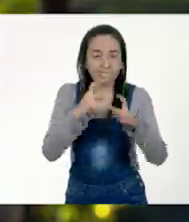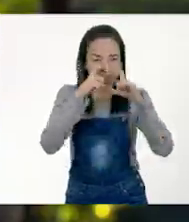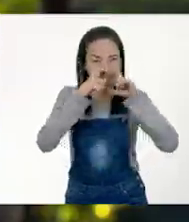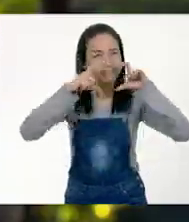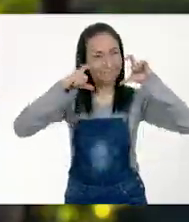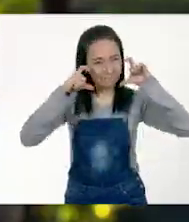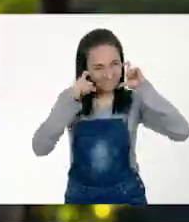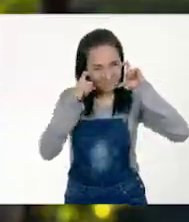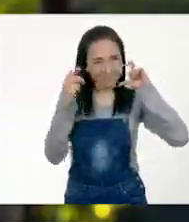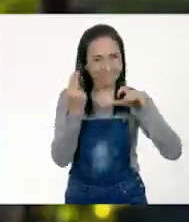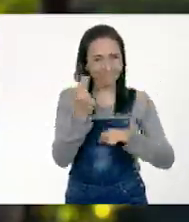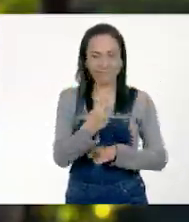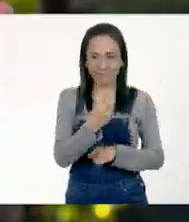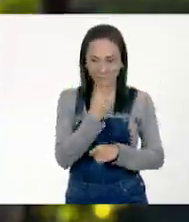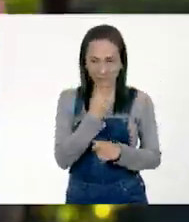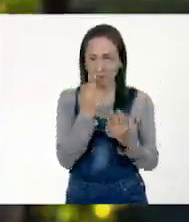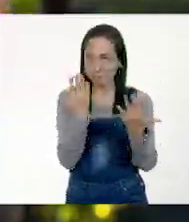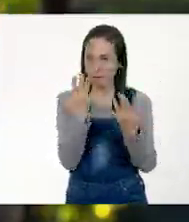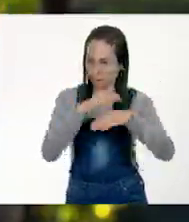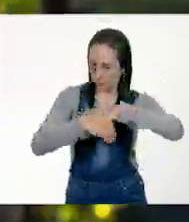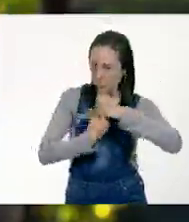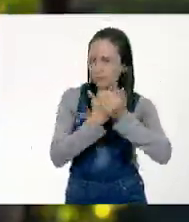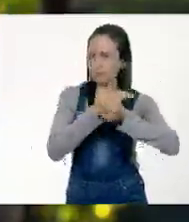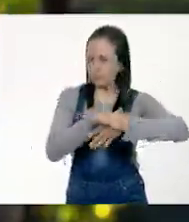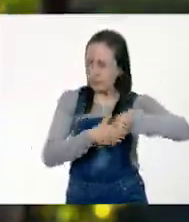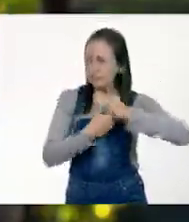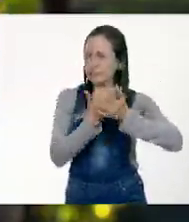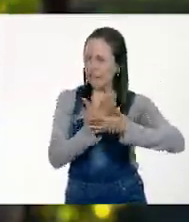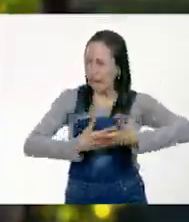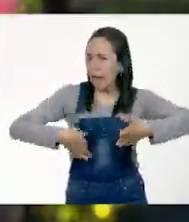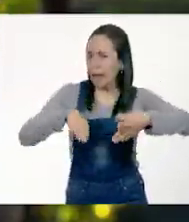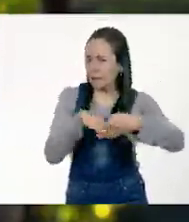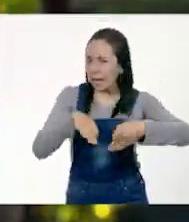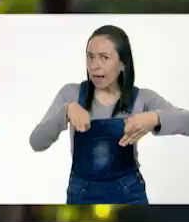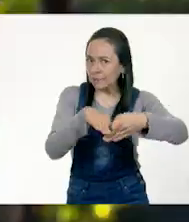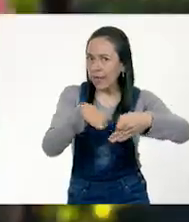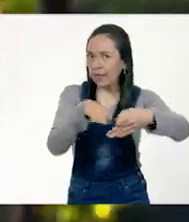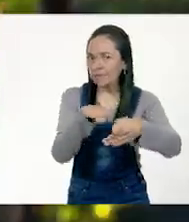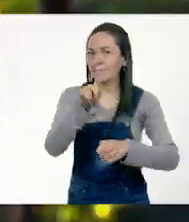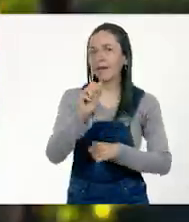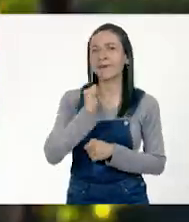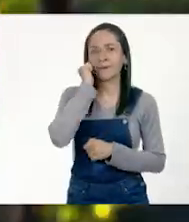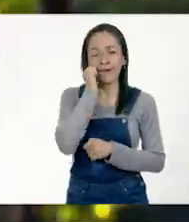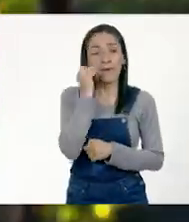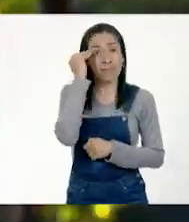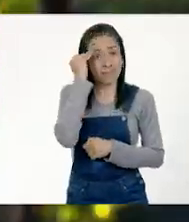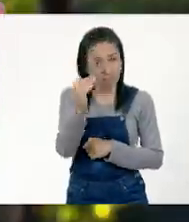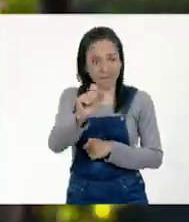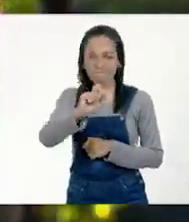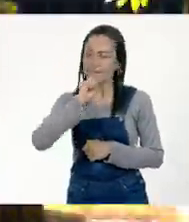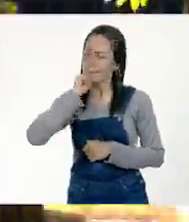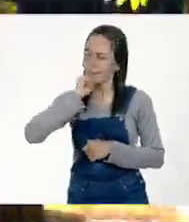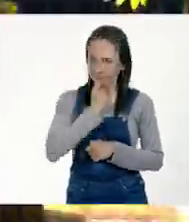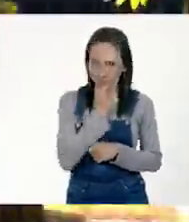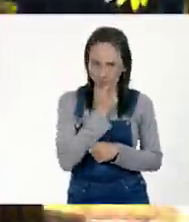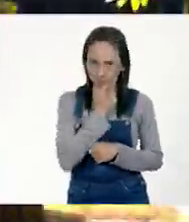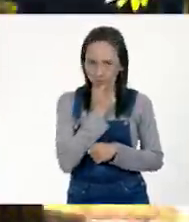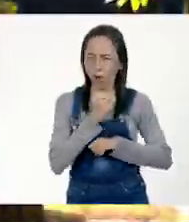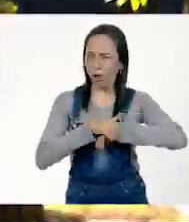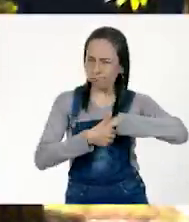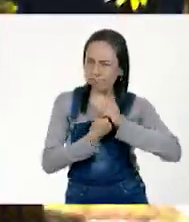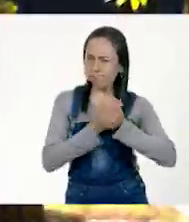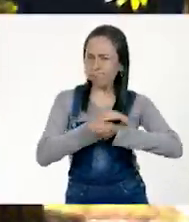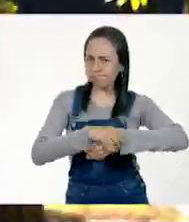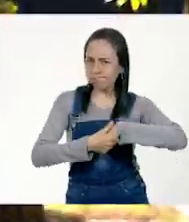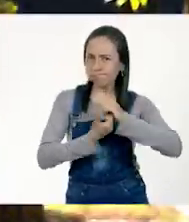cubrebocas. Lava tus manos frecuentemente con agua y jabón durante 20 segundos. Ahora